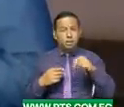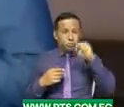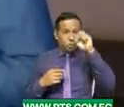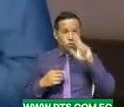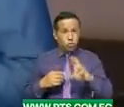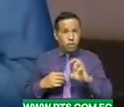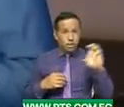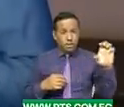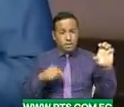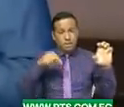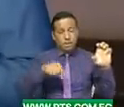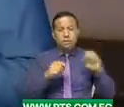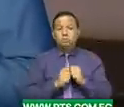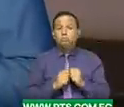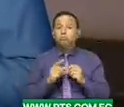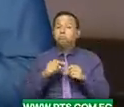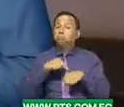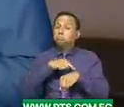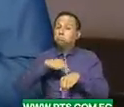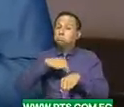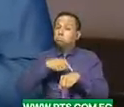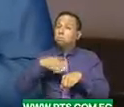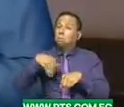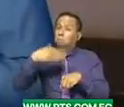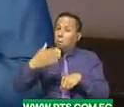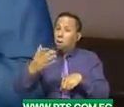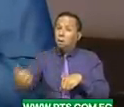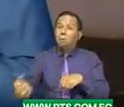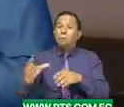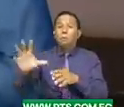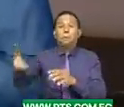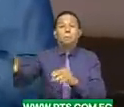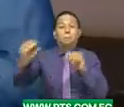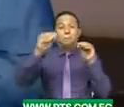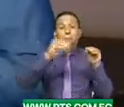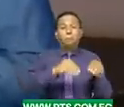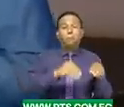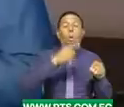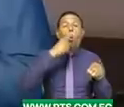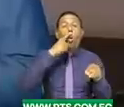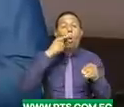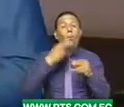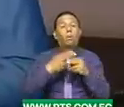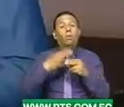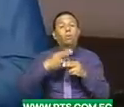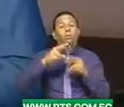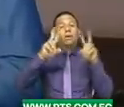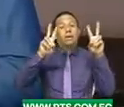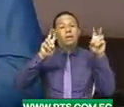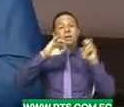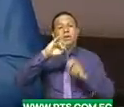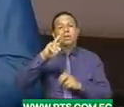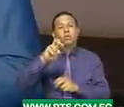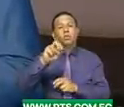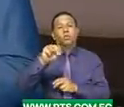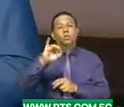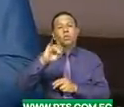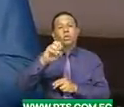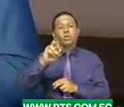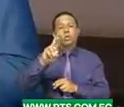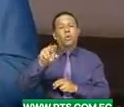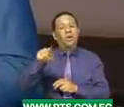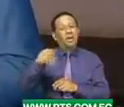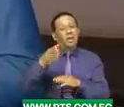vendría en las próximas horas o sería trasladado alias júnior uno de los cabecillas del grupo denominado los